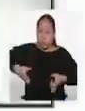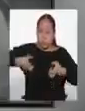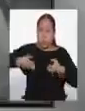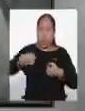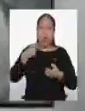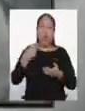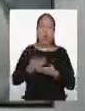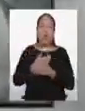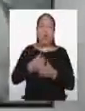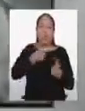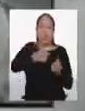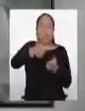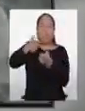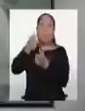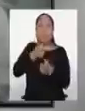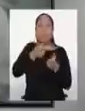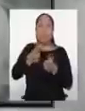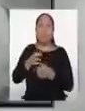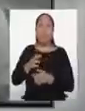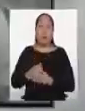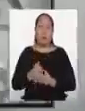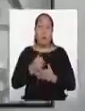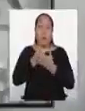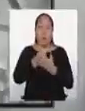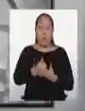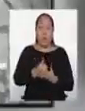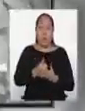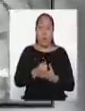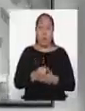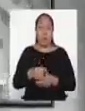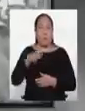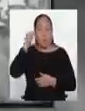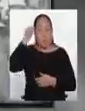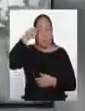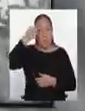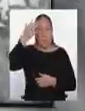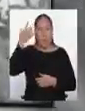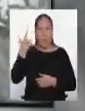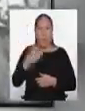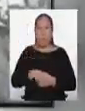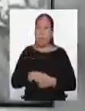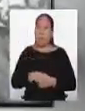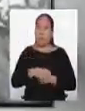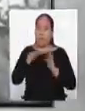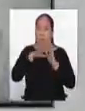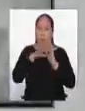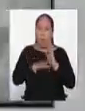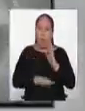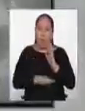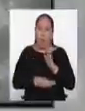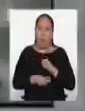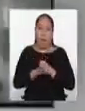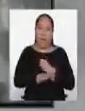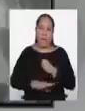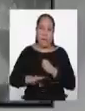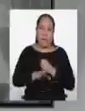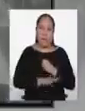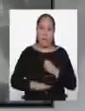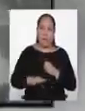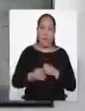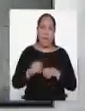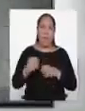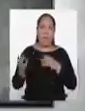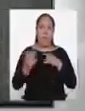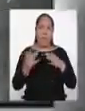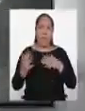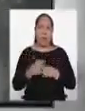fusiles, que es muy útil para la infantería, donde la infantería en esa época, recordemos, todavía ocupaba un lugar predominante en lo que era el